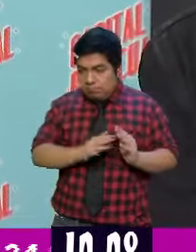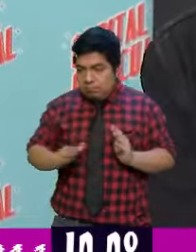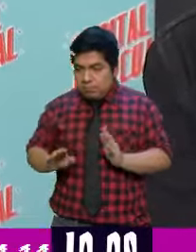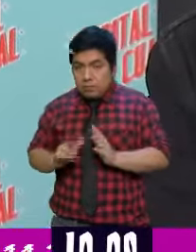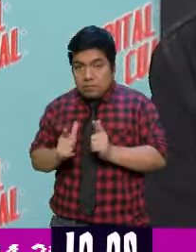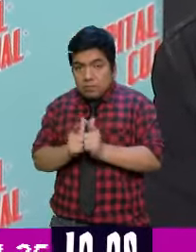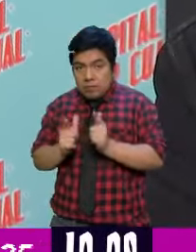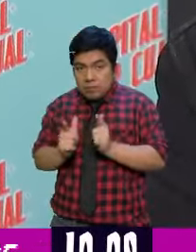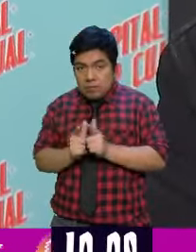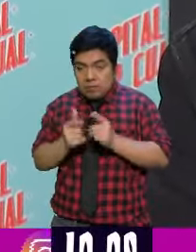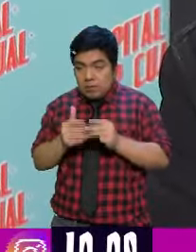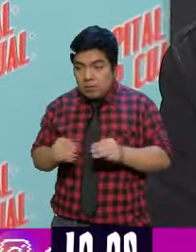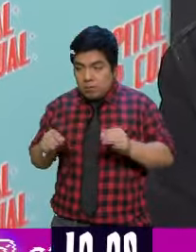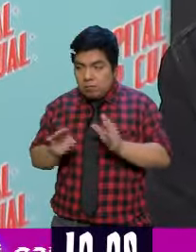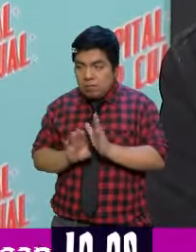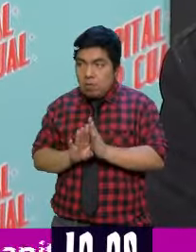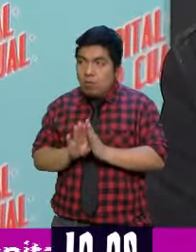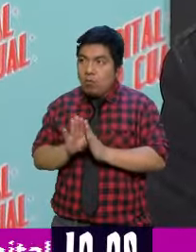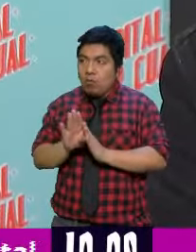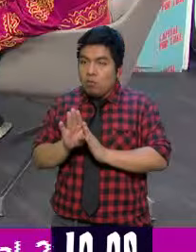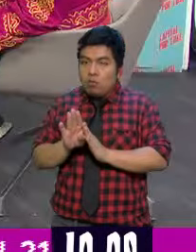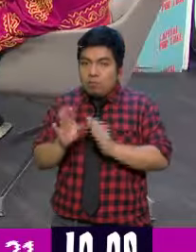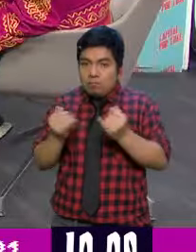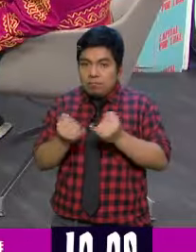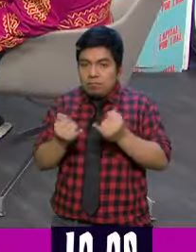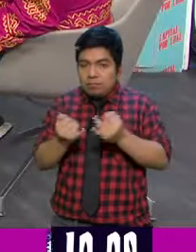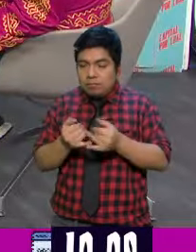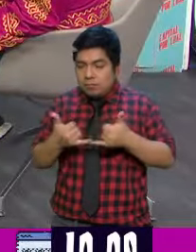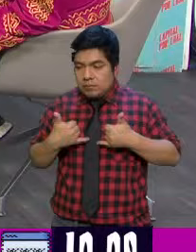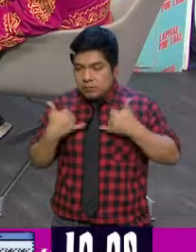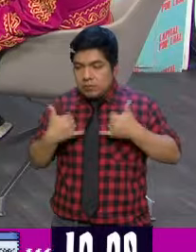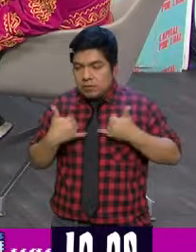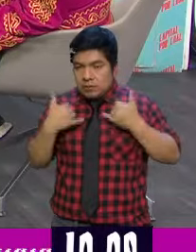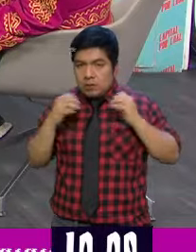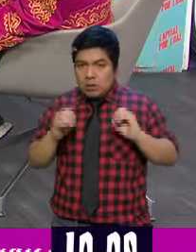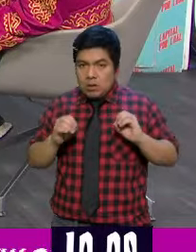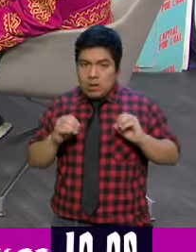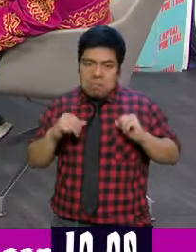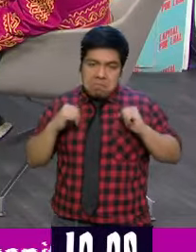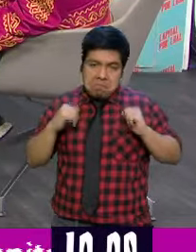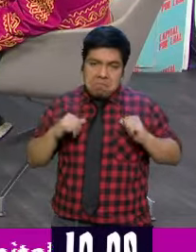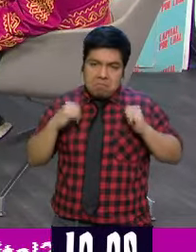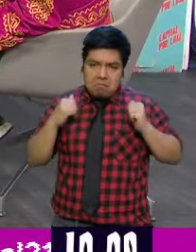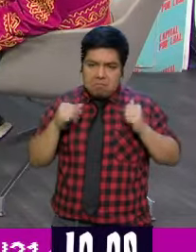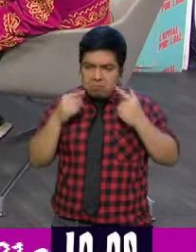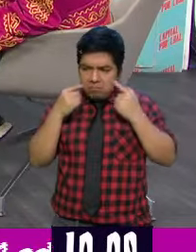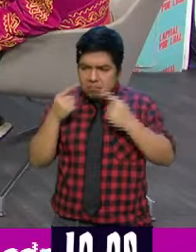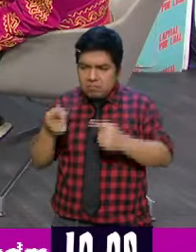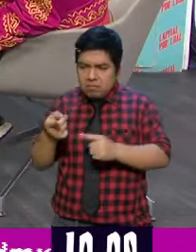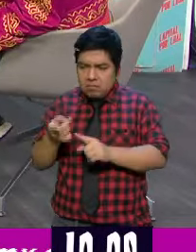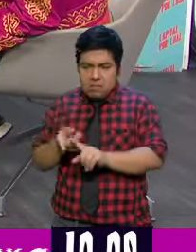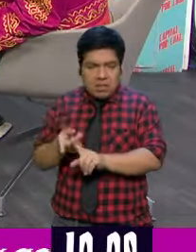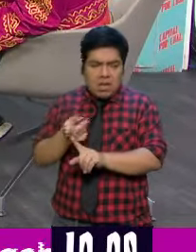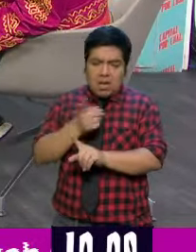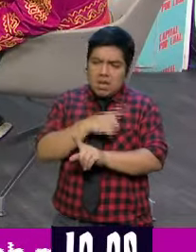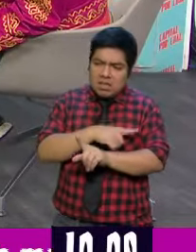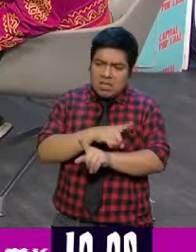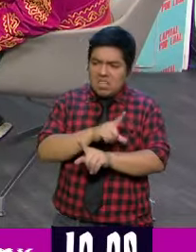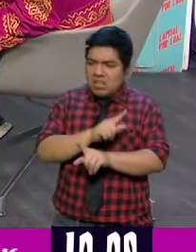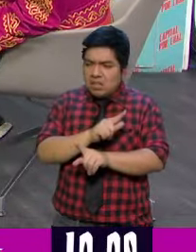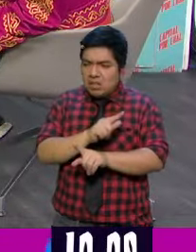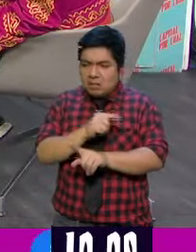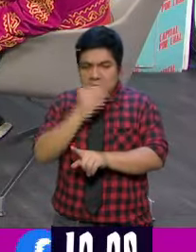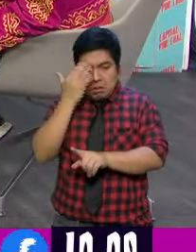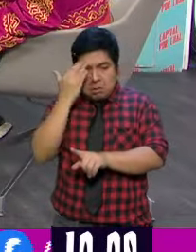bandas nuevas. Y al revés, bandas nuevas o chavos o jóvenes que digan, esta banda de aquel 70, de los 70